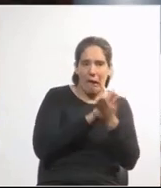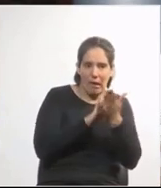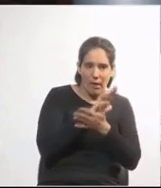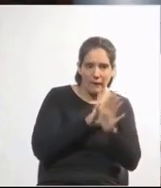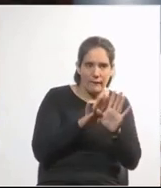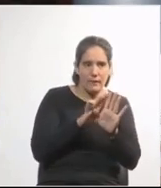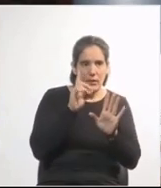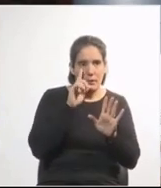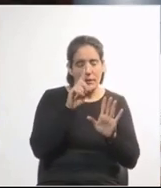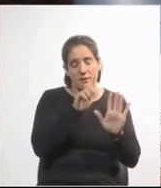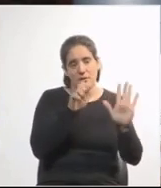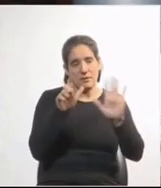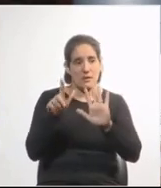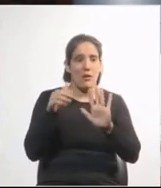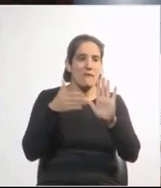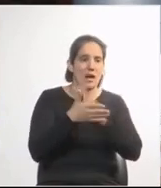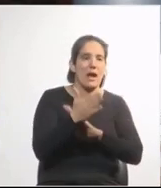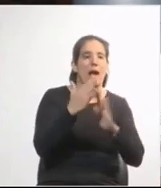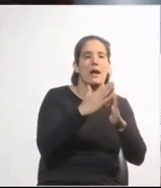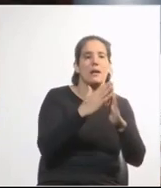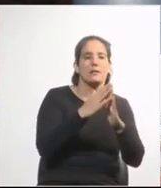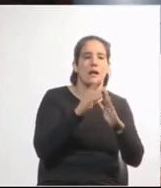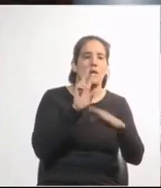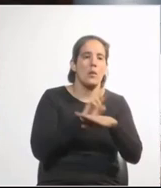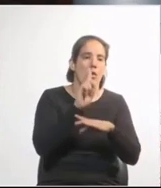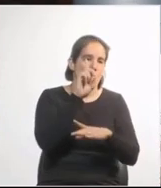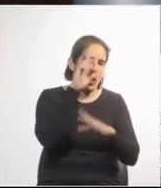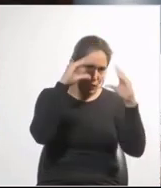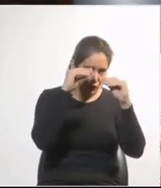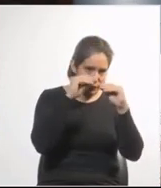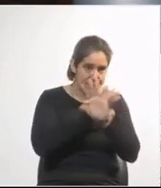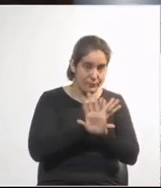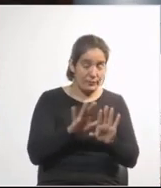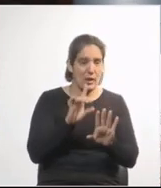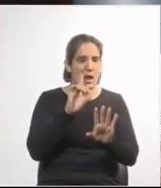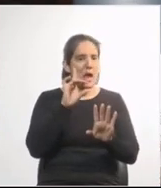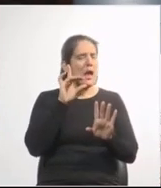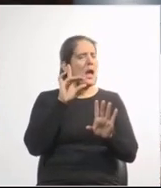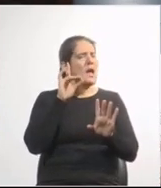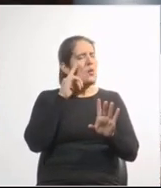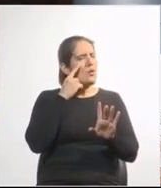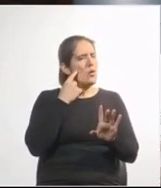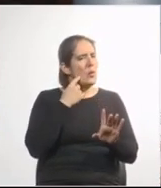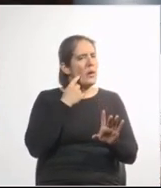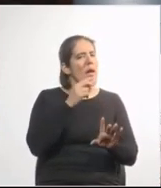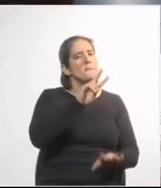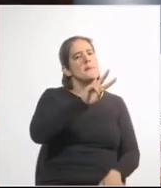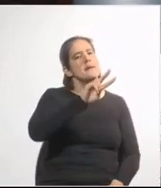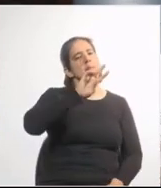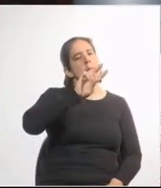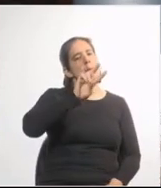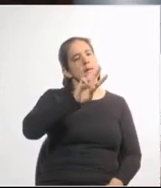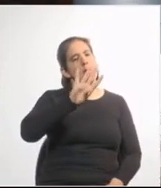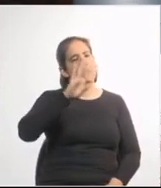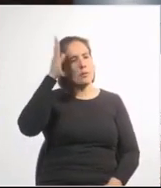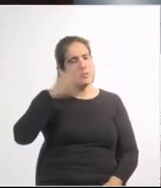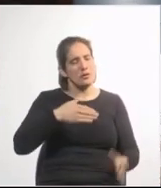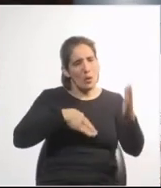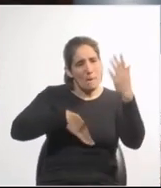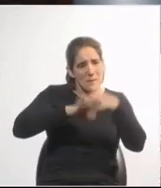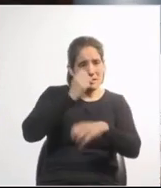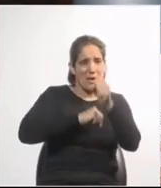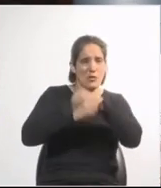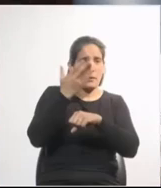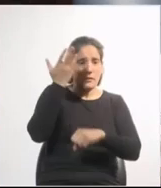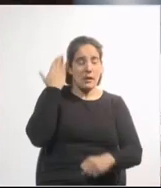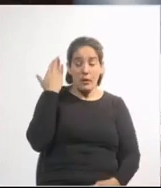1.395 que hacían uso de refugios. El número supone un incremento del 24,5% con relación al último